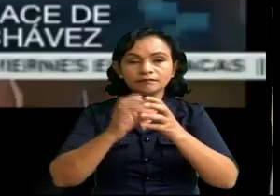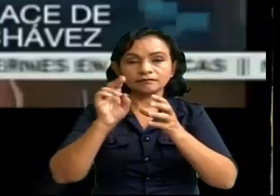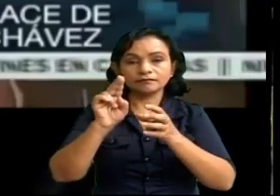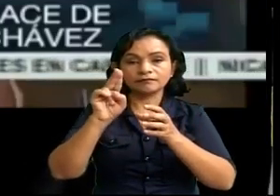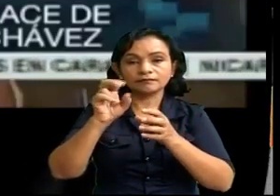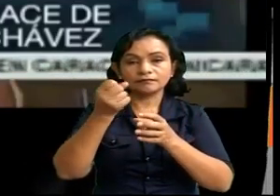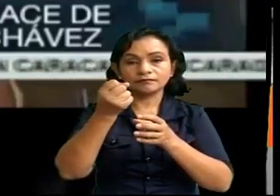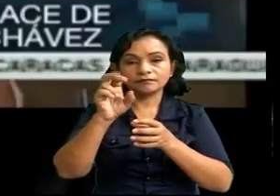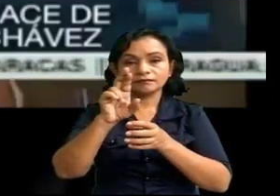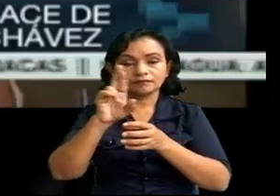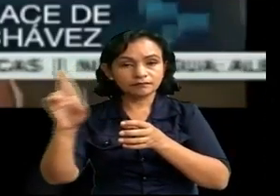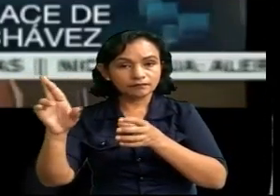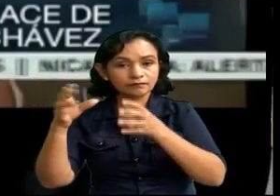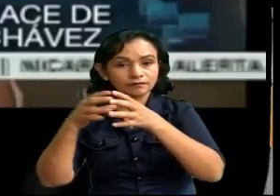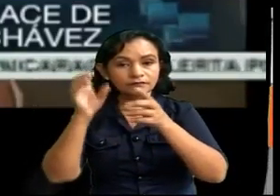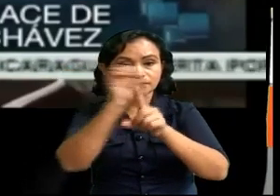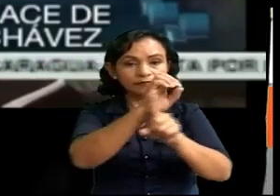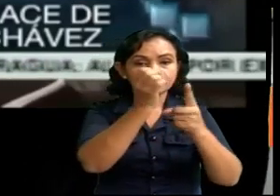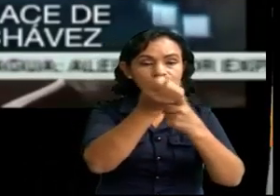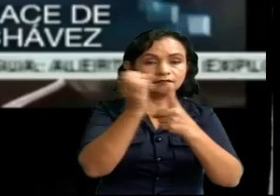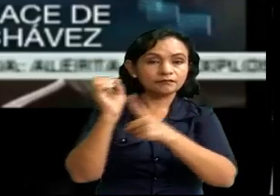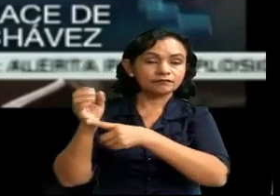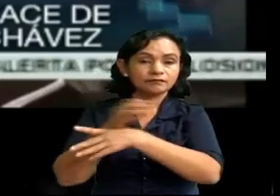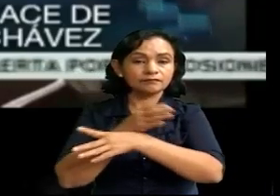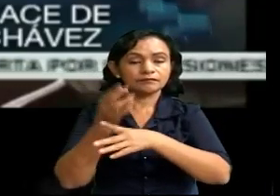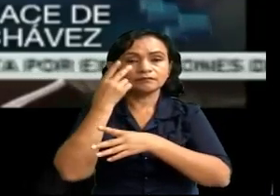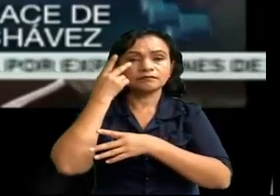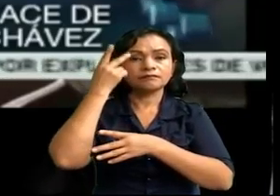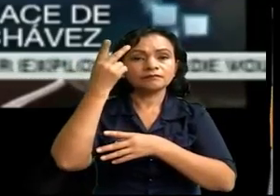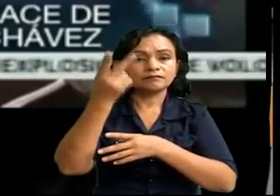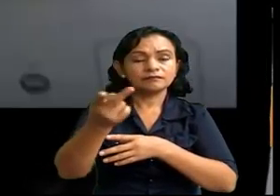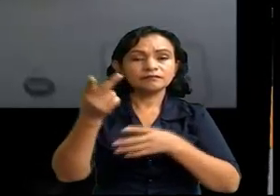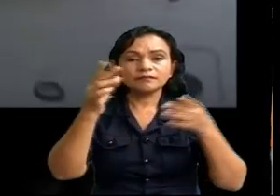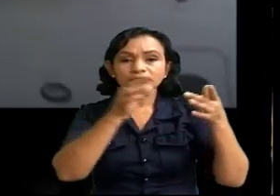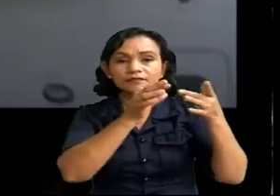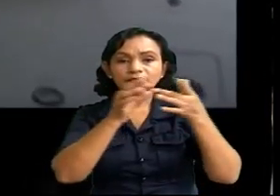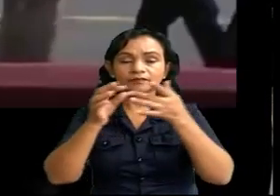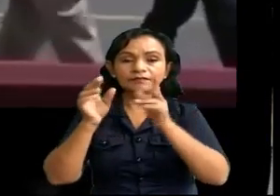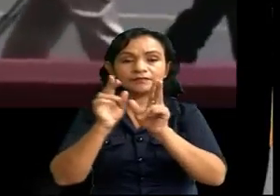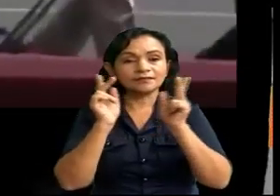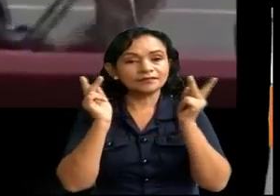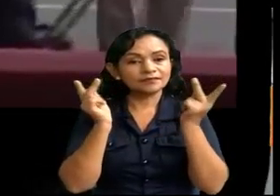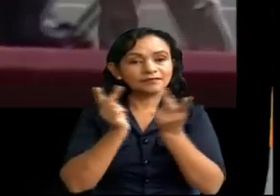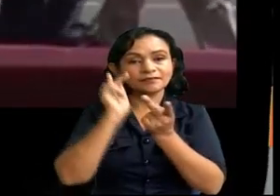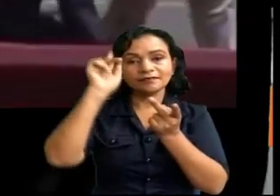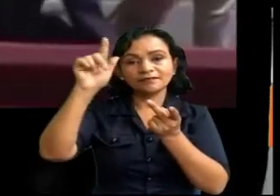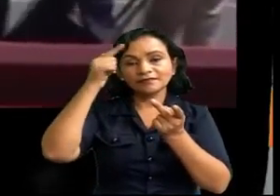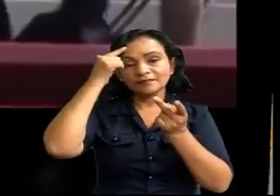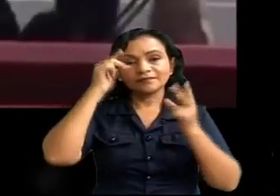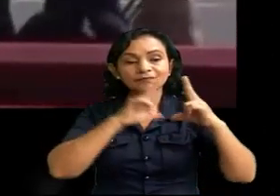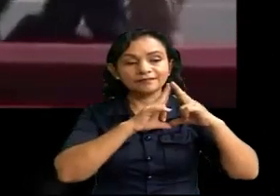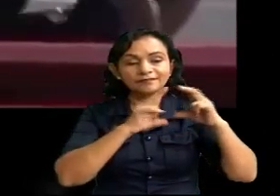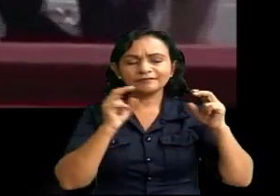UNASUR. Esta visión regional le llevó a vincularse de especial manera con el pueblo y gobierno de